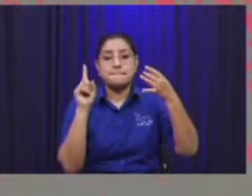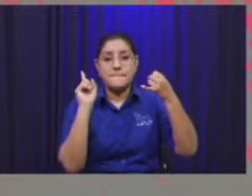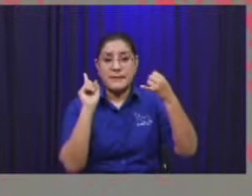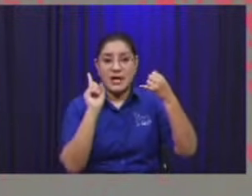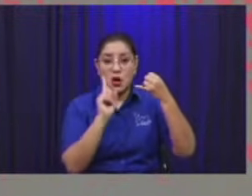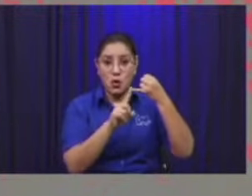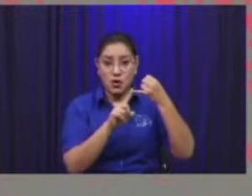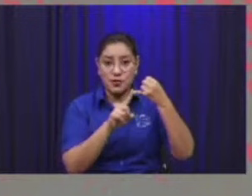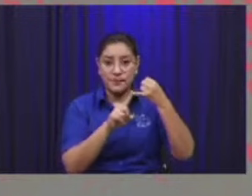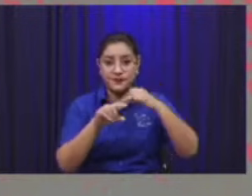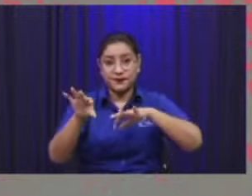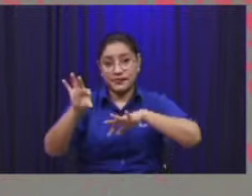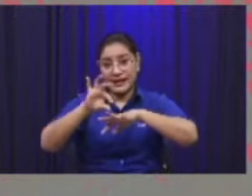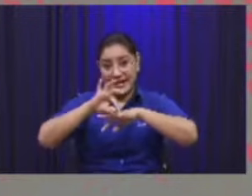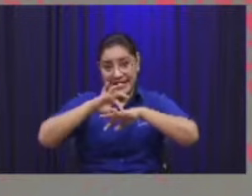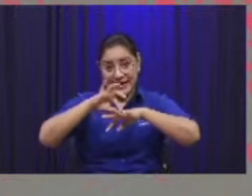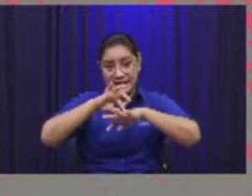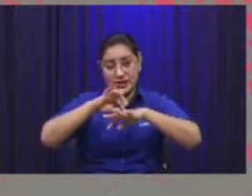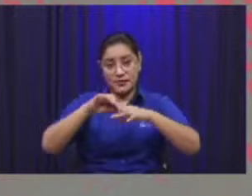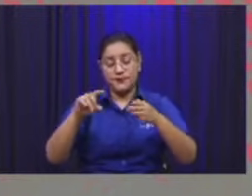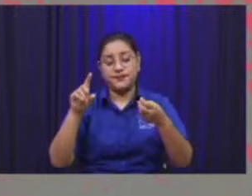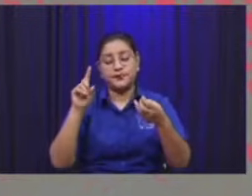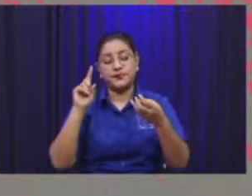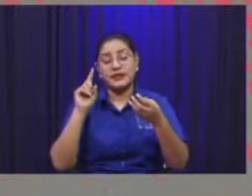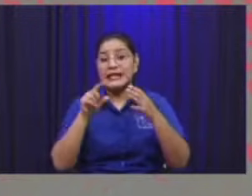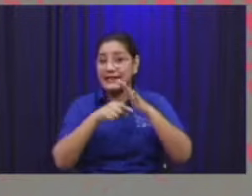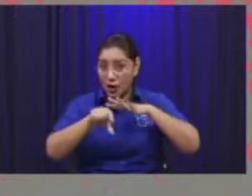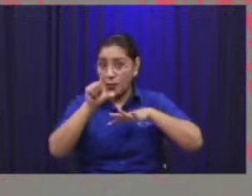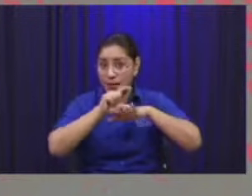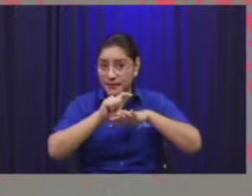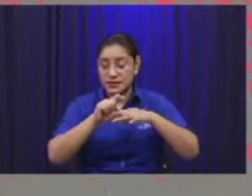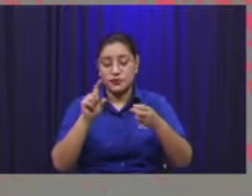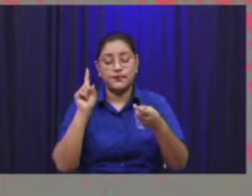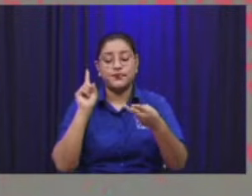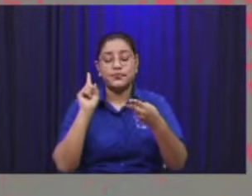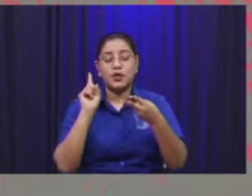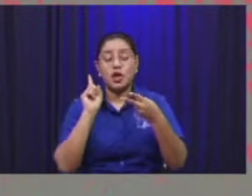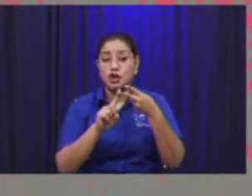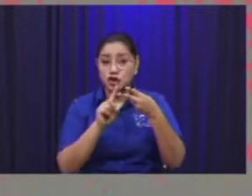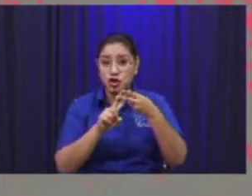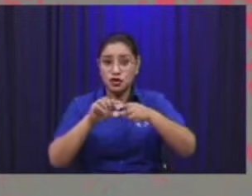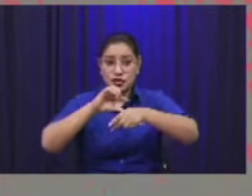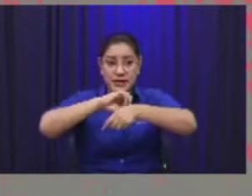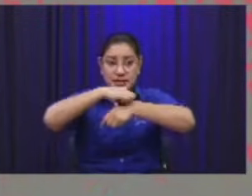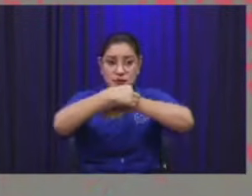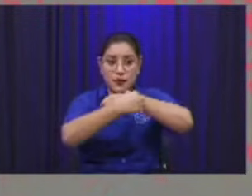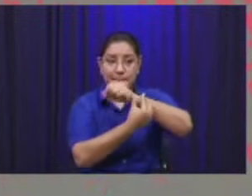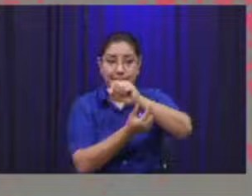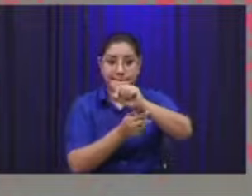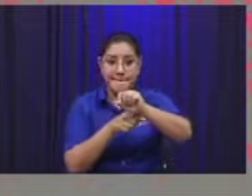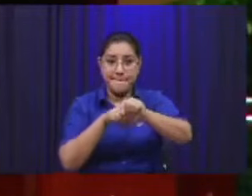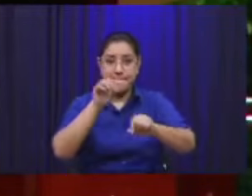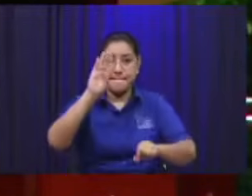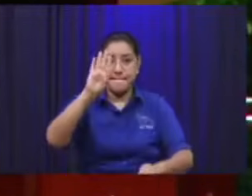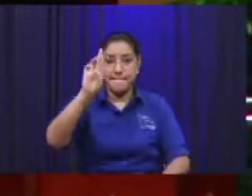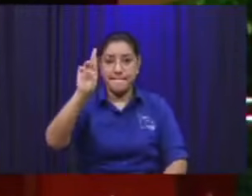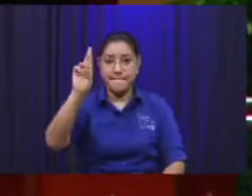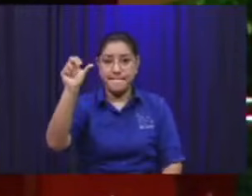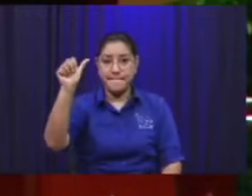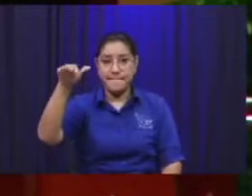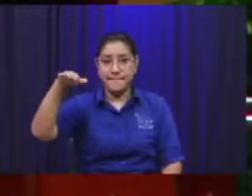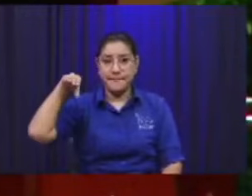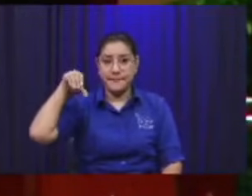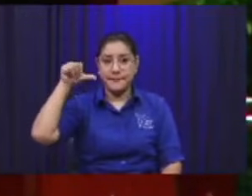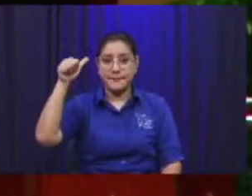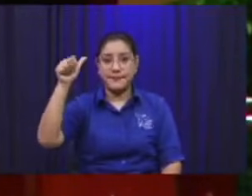anillo de compromiso brazalete desgraciadamente no el explicado y después